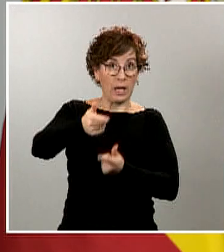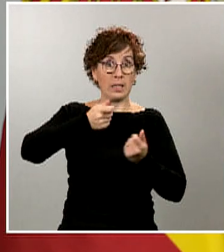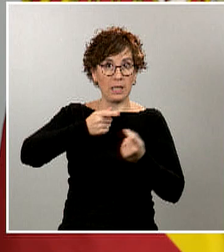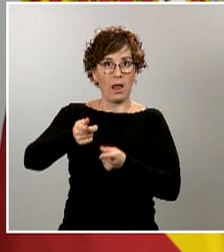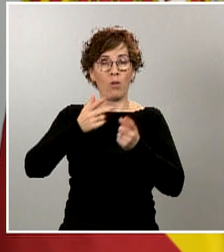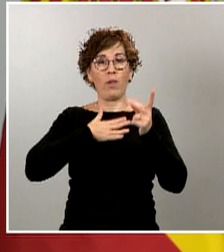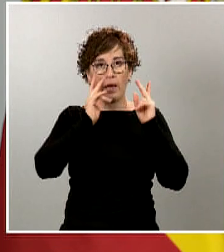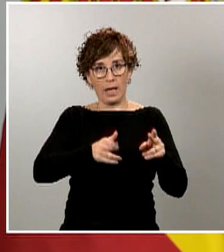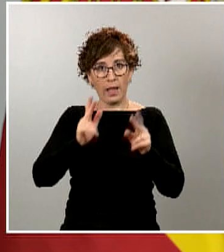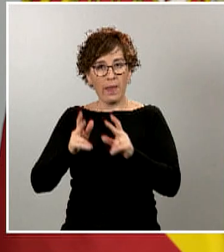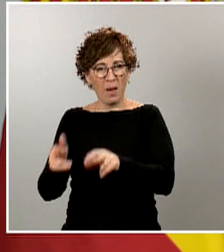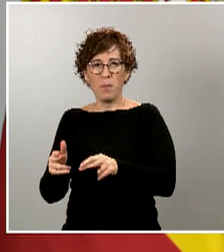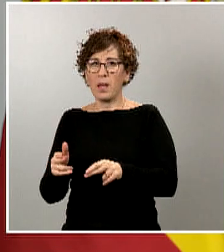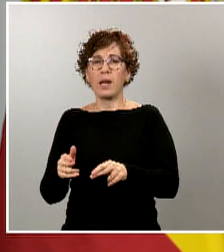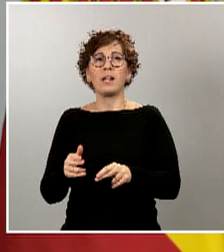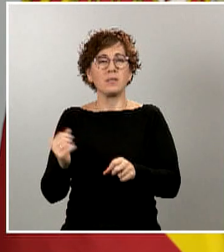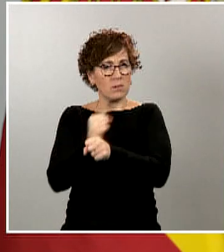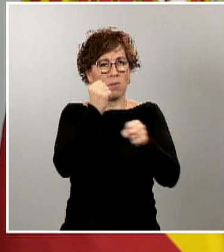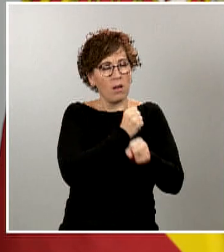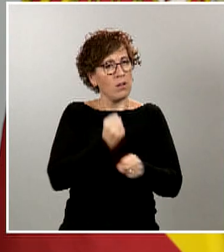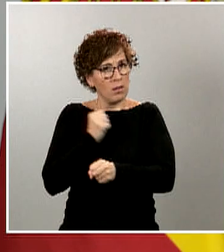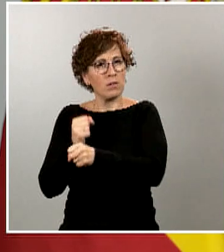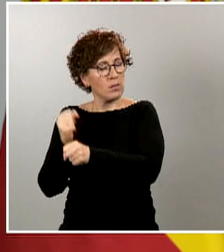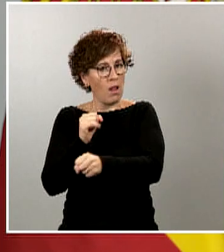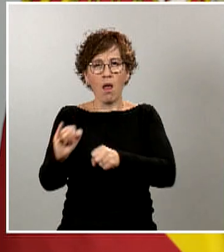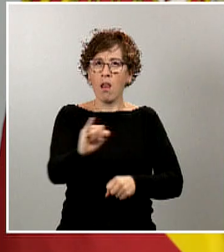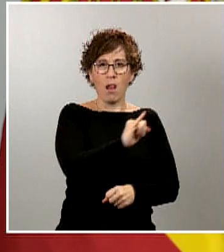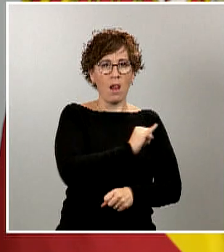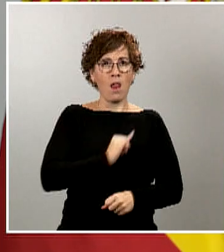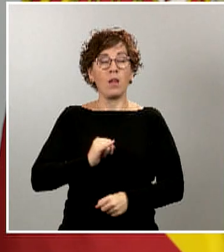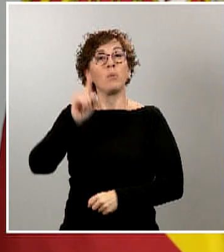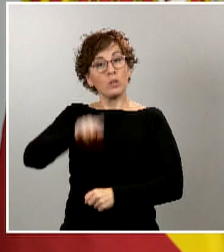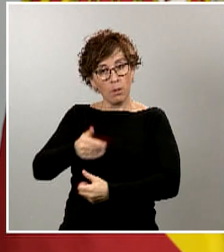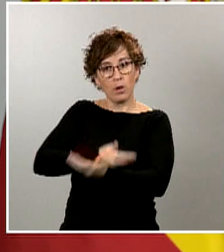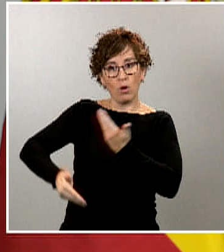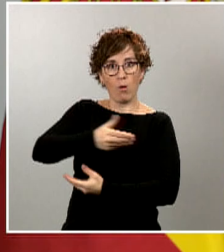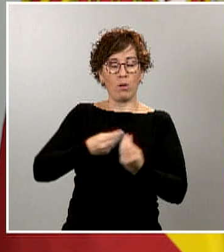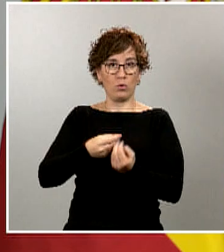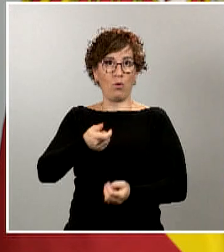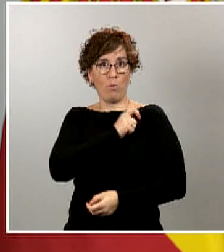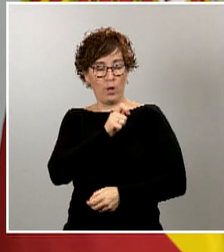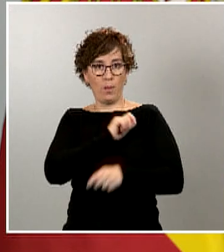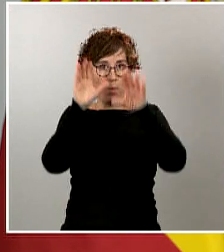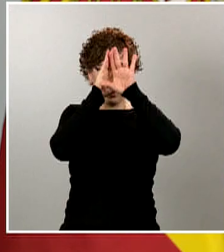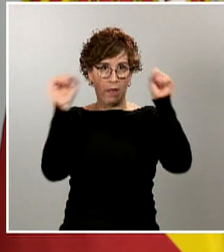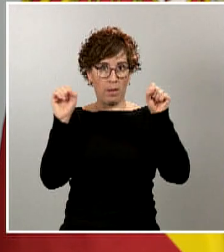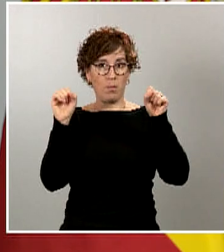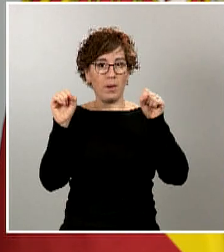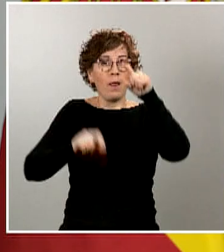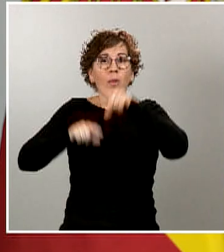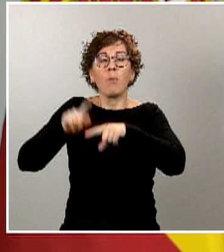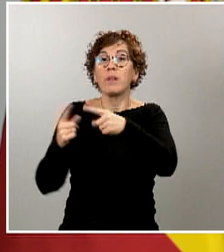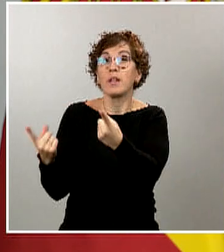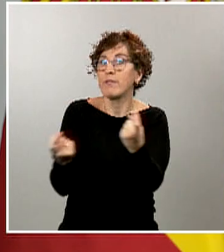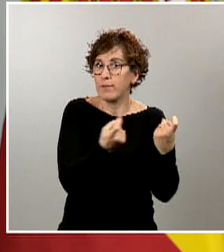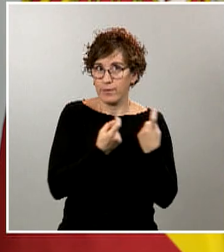está siendo muy importante. También estamos colaborando con las Fuerzas de Seguridad del Estado allí donde es necesario. Es verdad